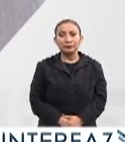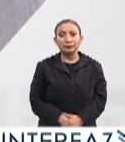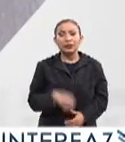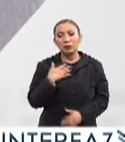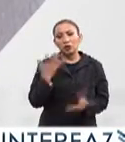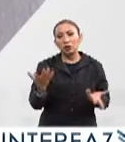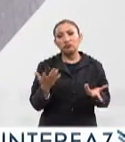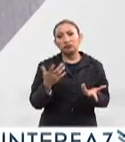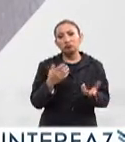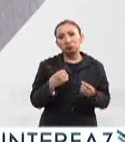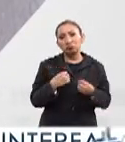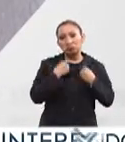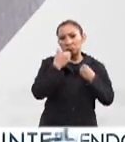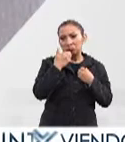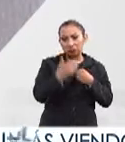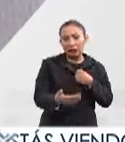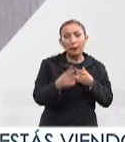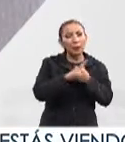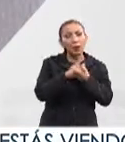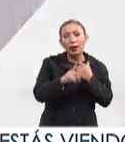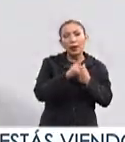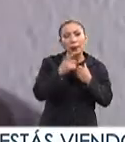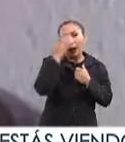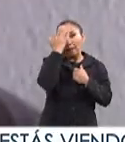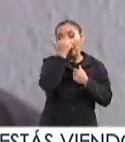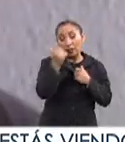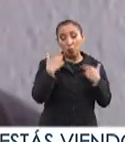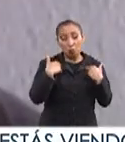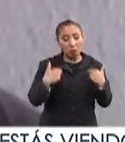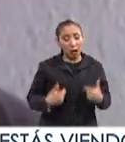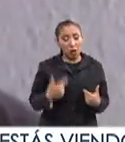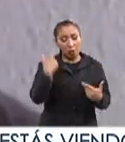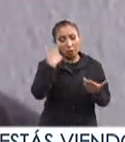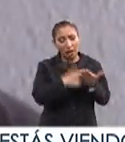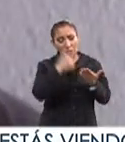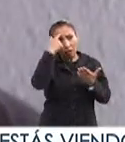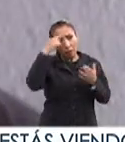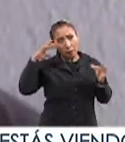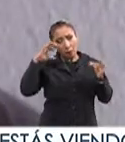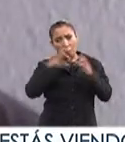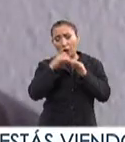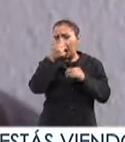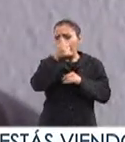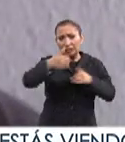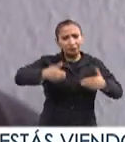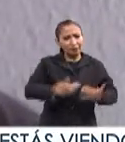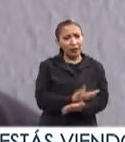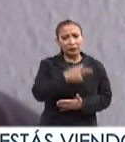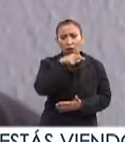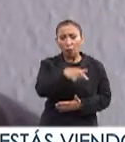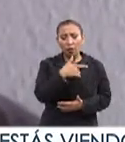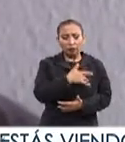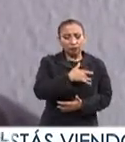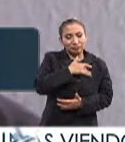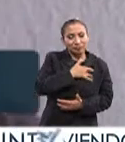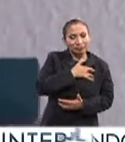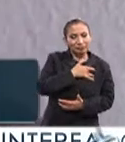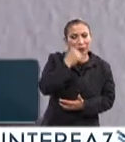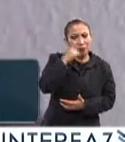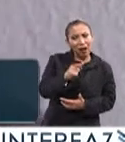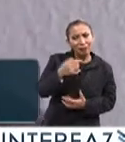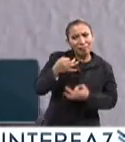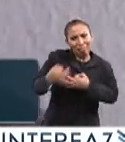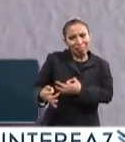Bueno, pues dices bien, ¿no? Obviamente toda habilidad humana conlleva una parte innata, una predisposición para